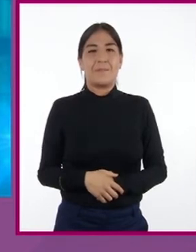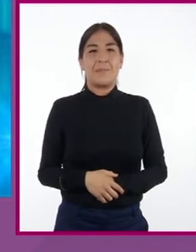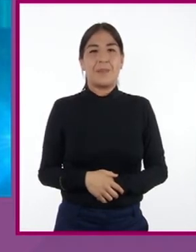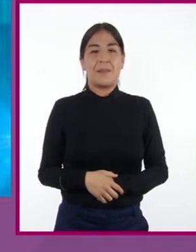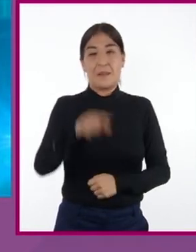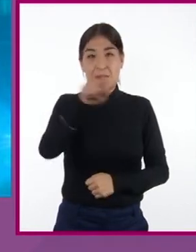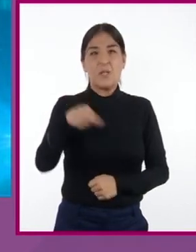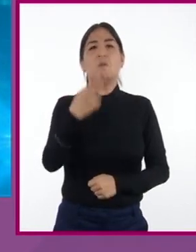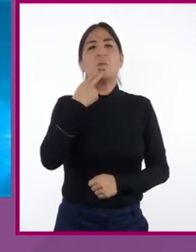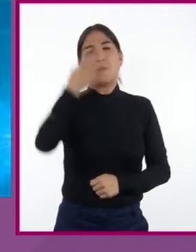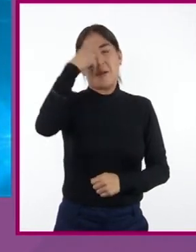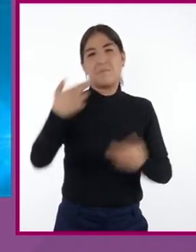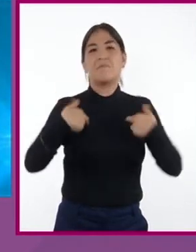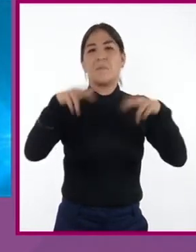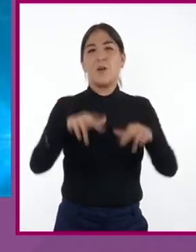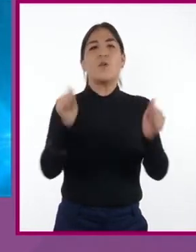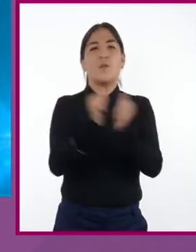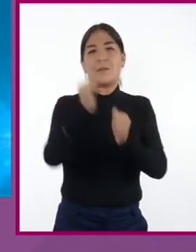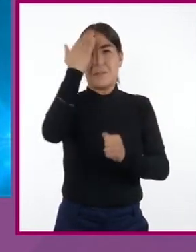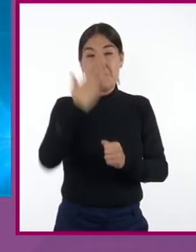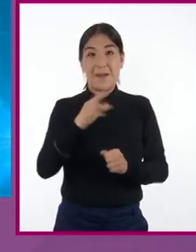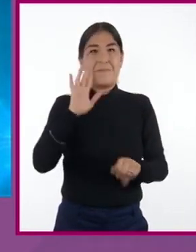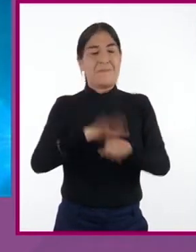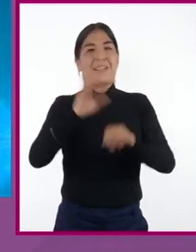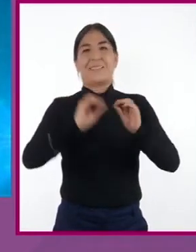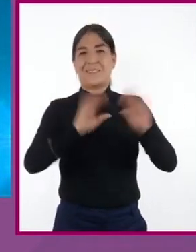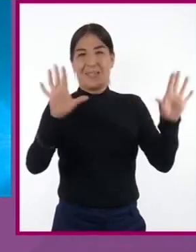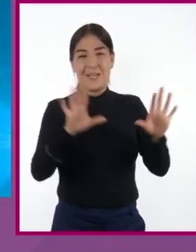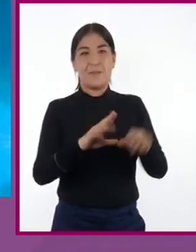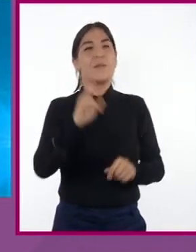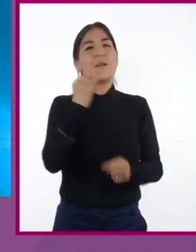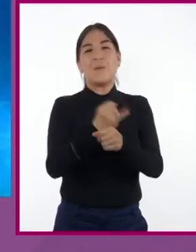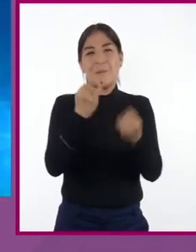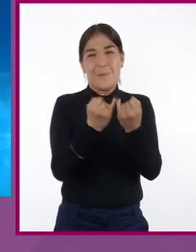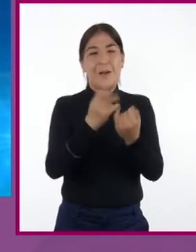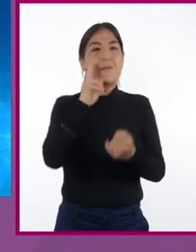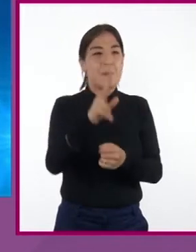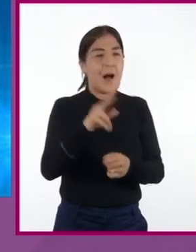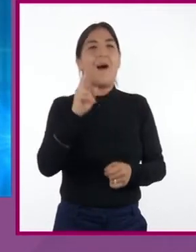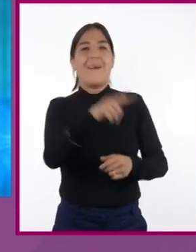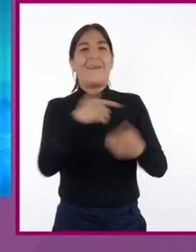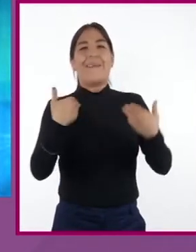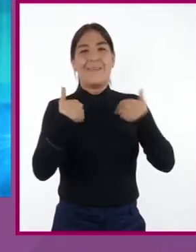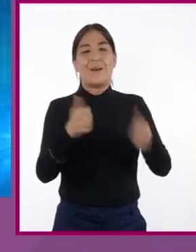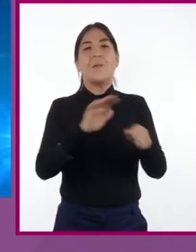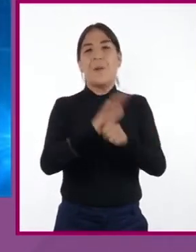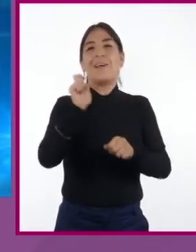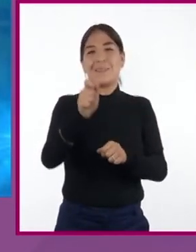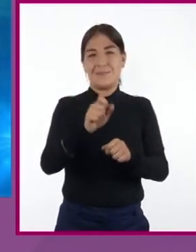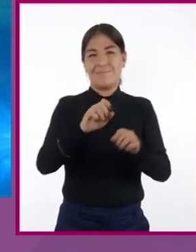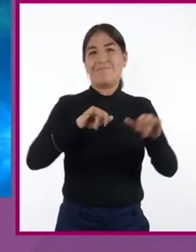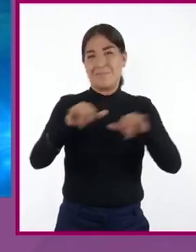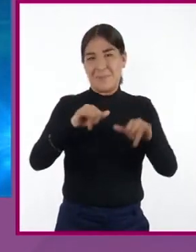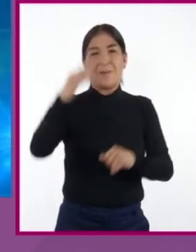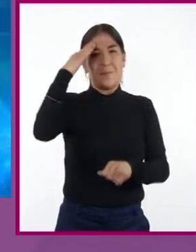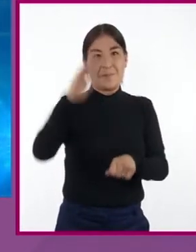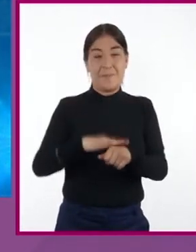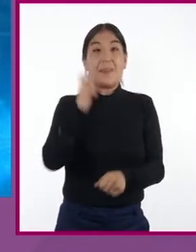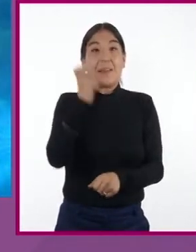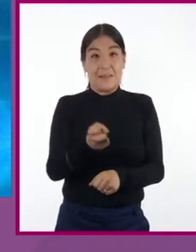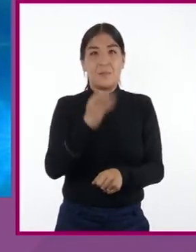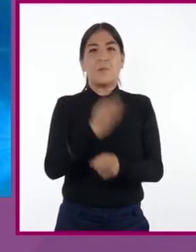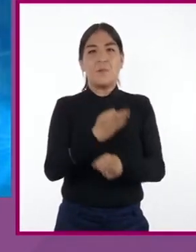Es útil representarlo con una imagen llamativa. Así, con la primera impresión, se sabrá cuál es el tema del mapa mental. En este